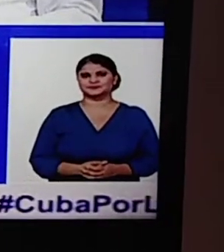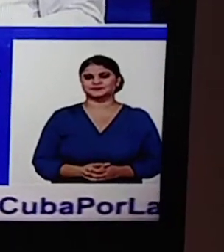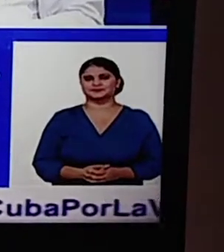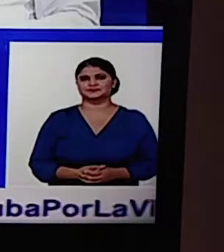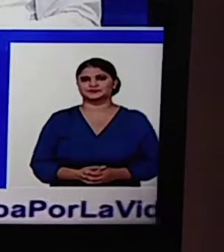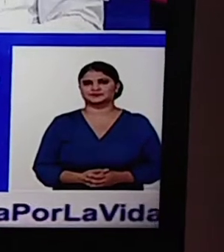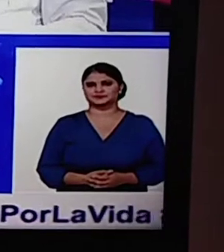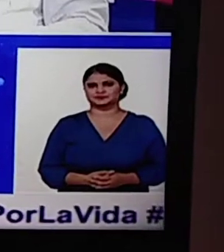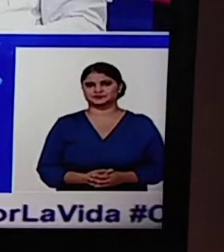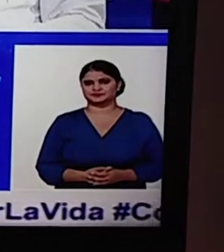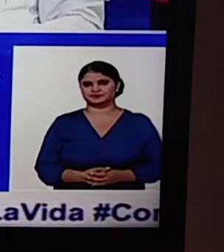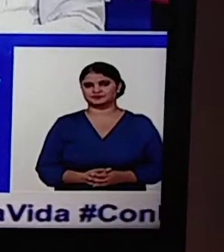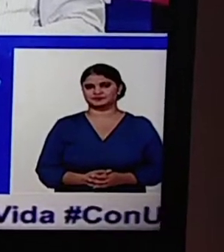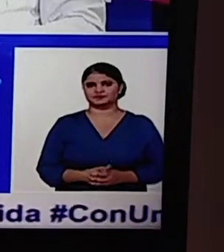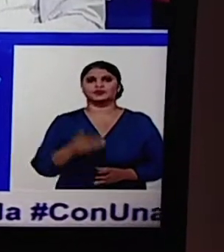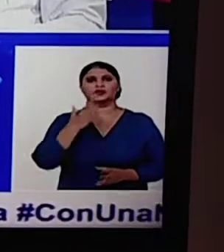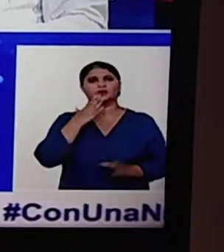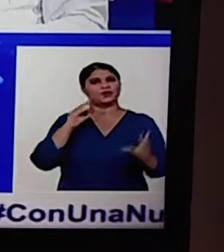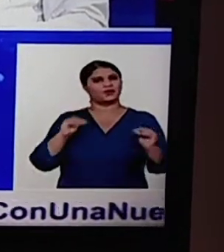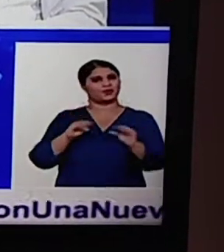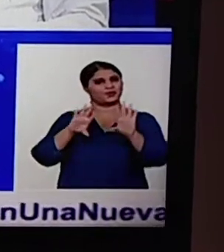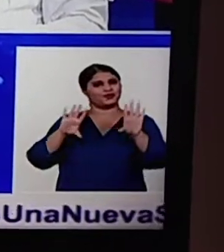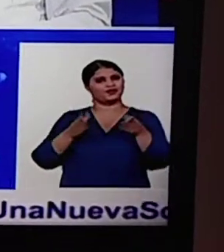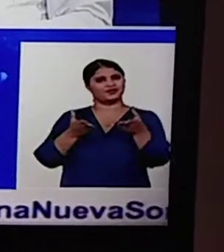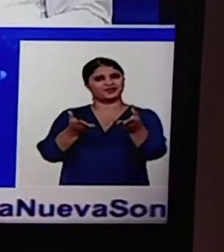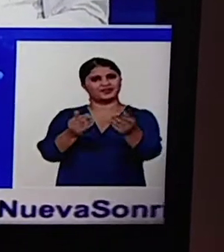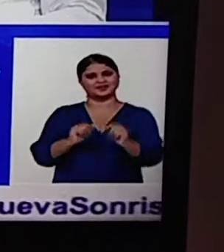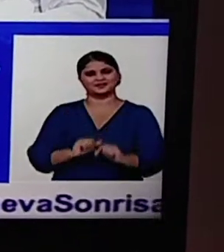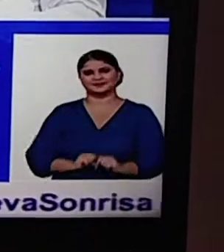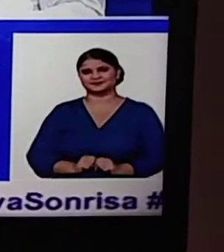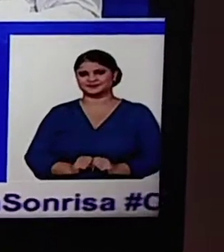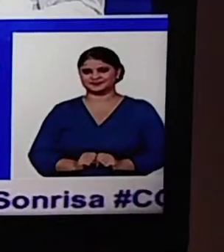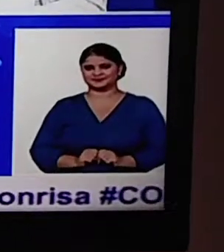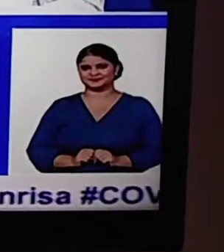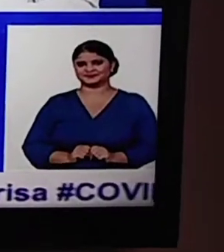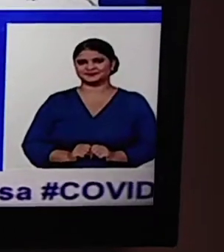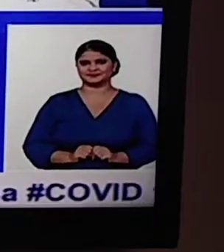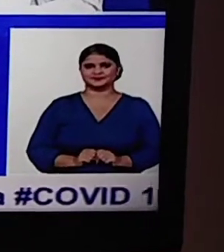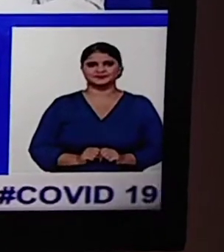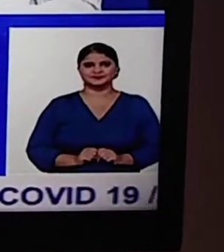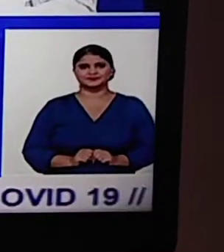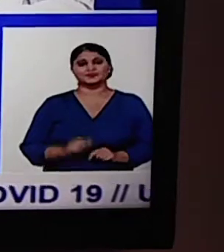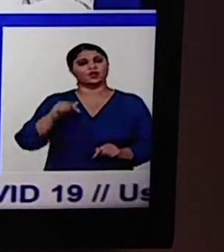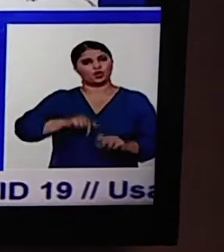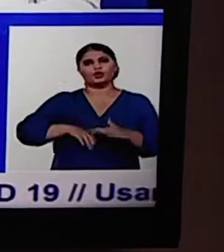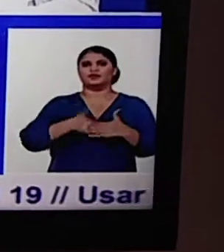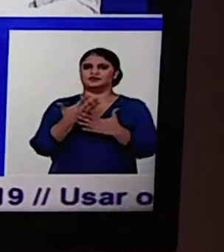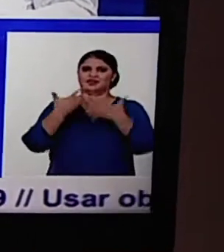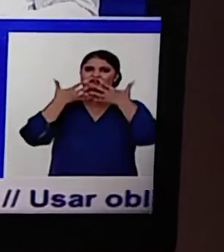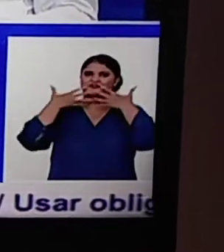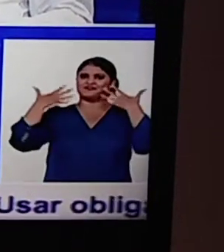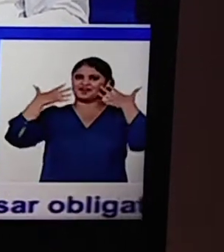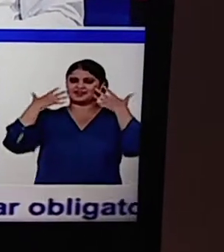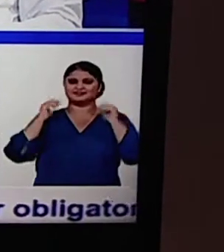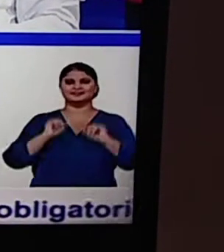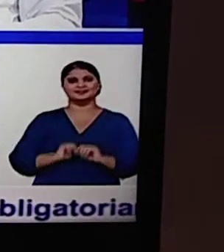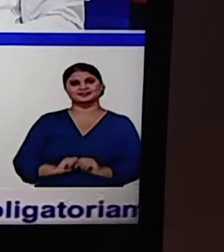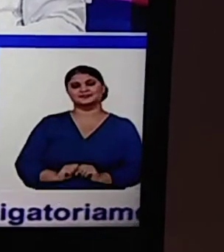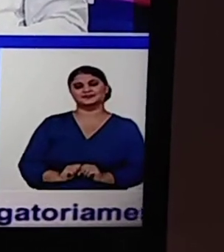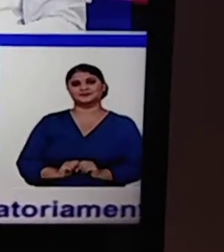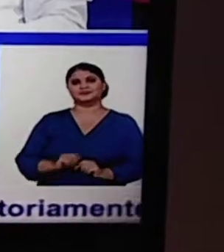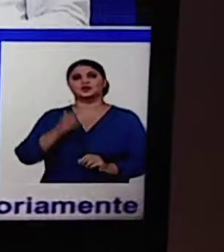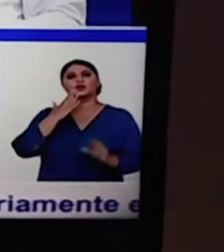buenos días. Buenos días, Gisela. Un día de homenaje. Un día de mucho homenaje. Buenos días a ti, al equipo que nos acompaña, a la intérprete